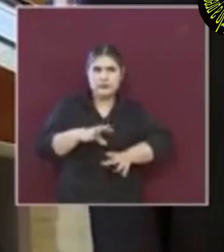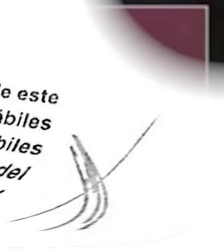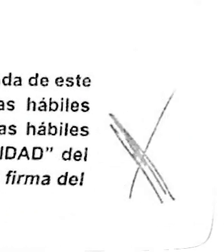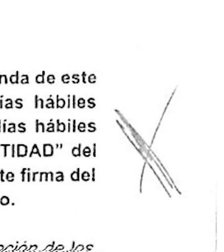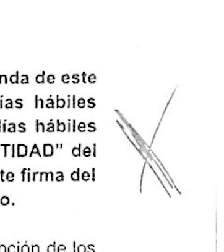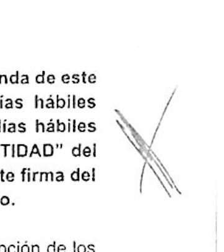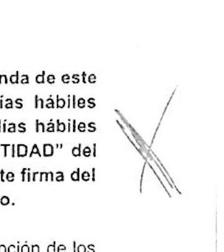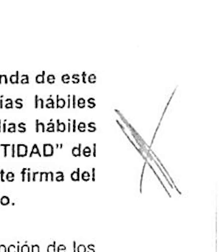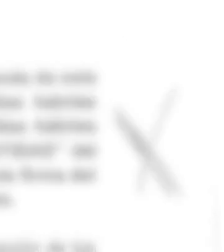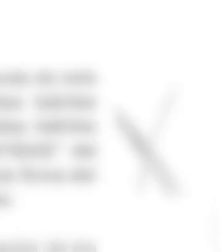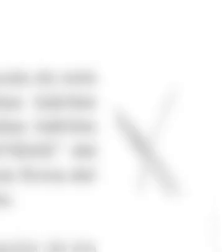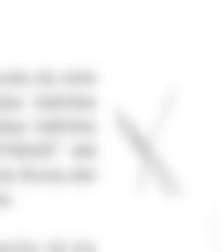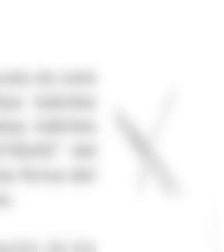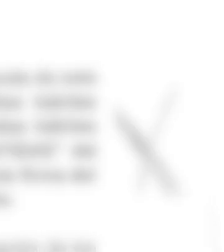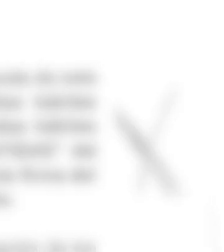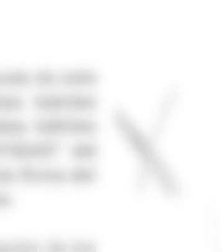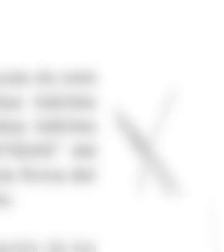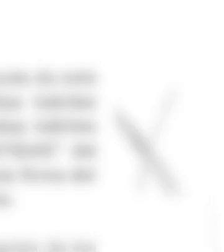4D.